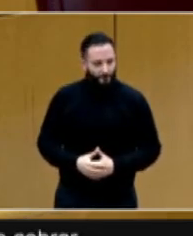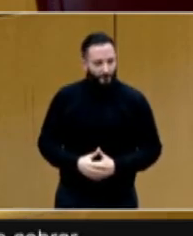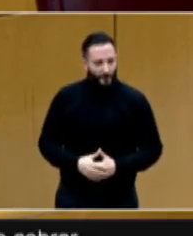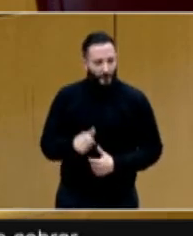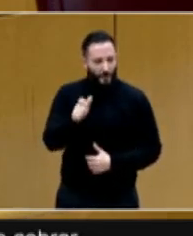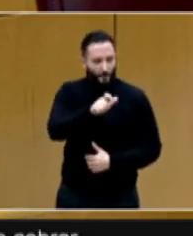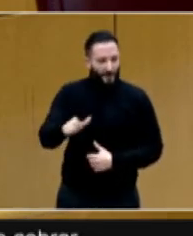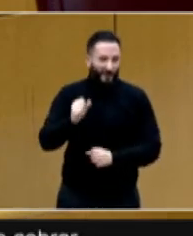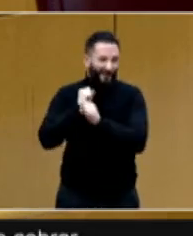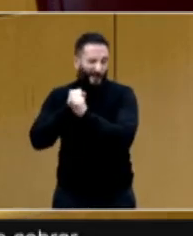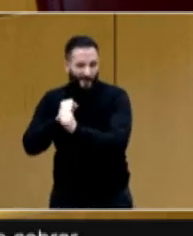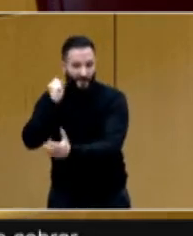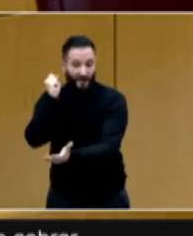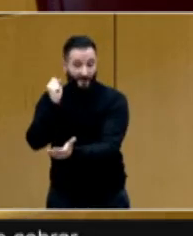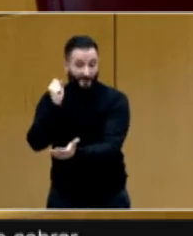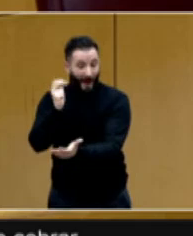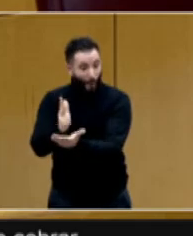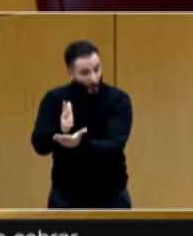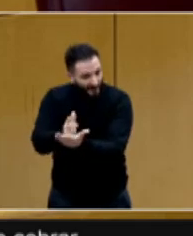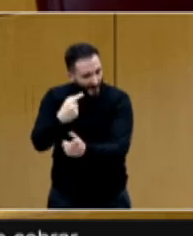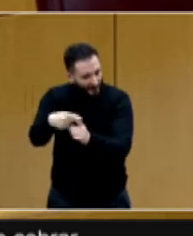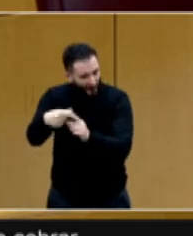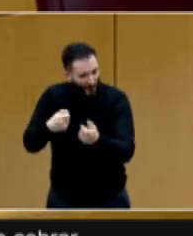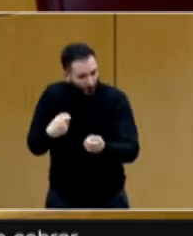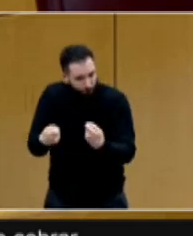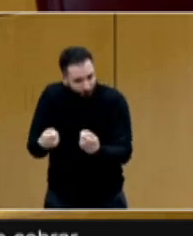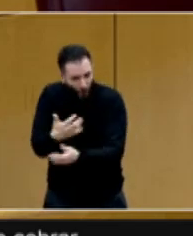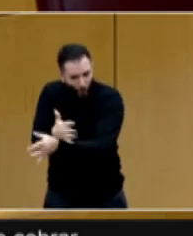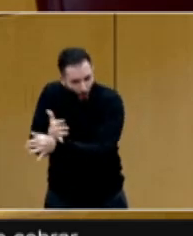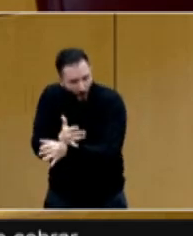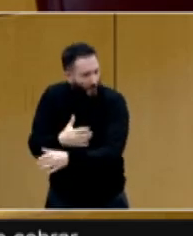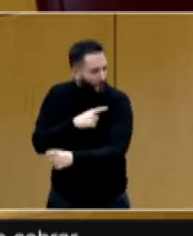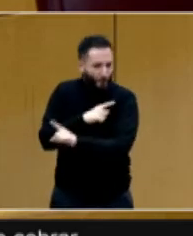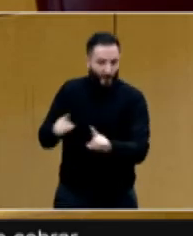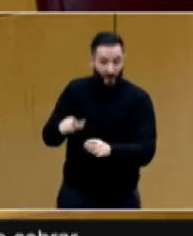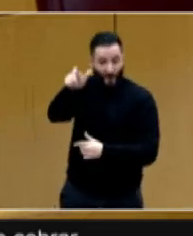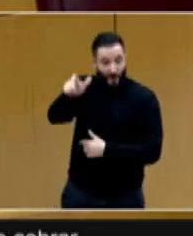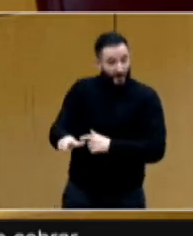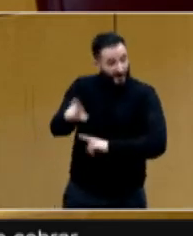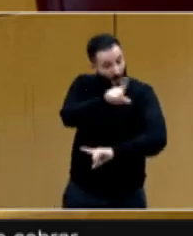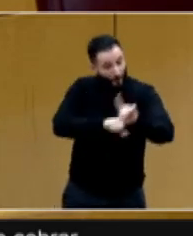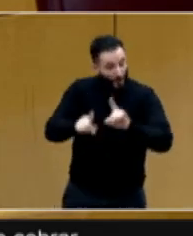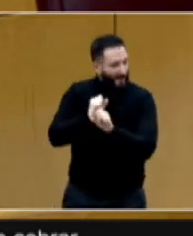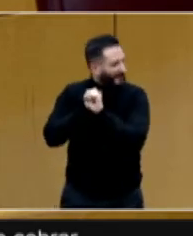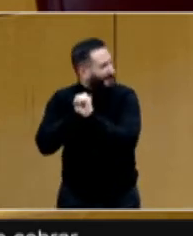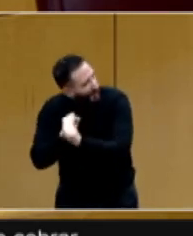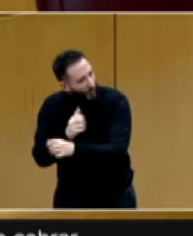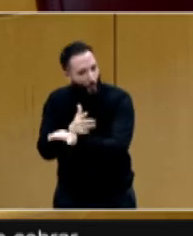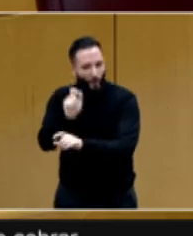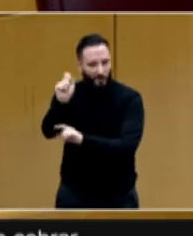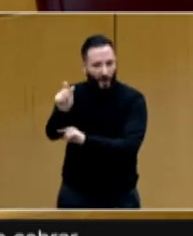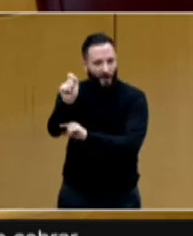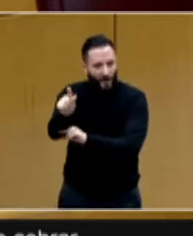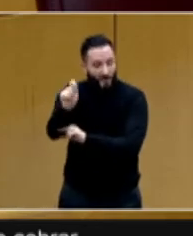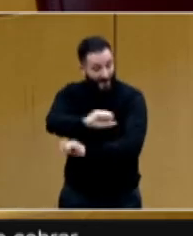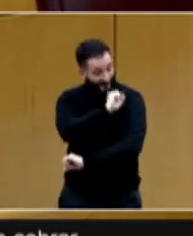esto existe y es la propia persona que tiene problemas con el juego la que decide voluntariamente apuntarse en ese